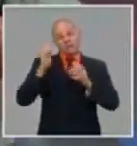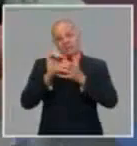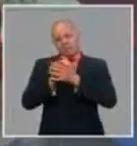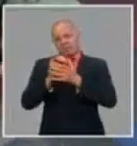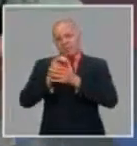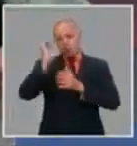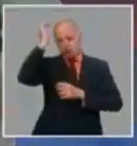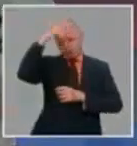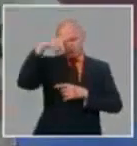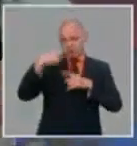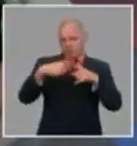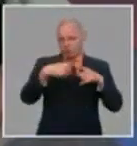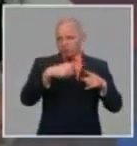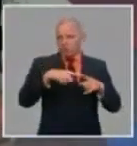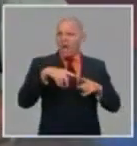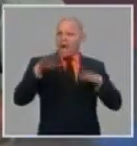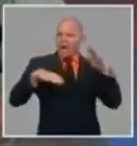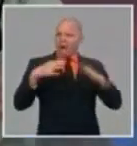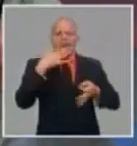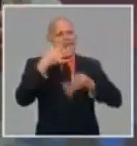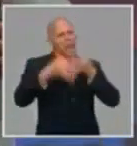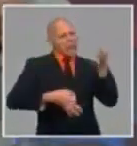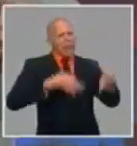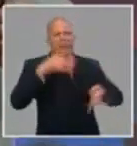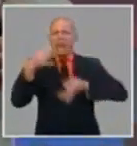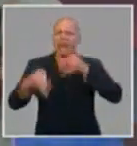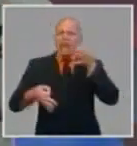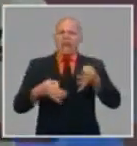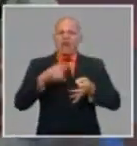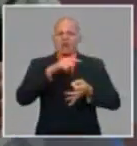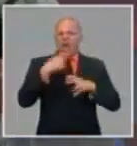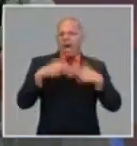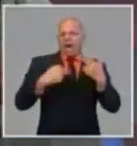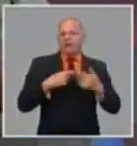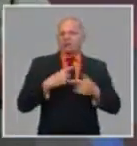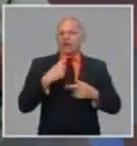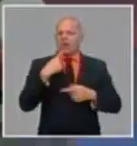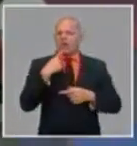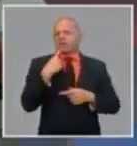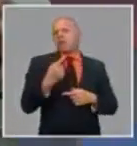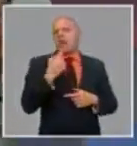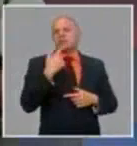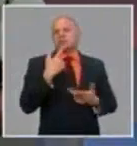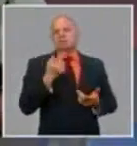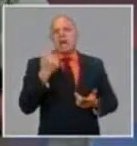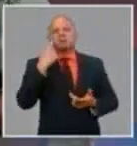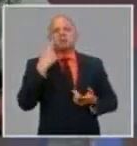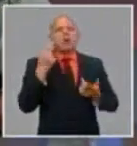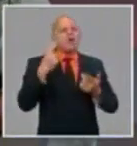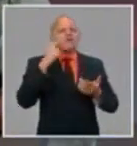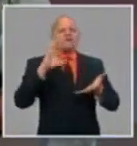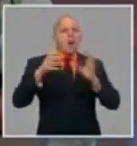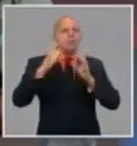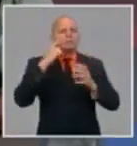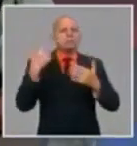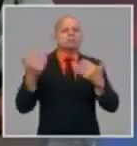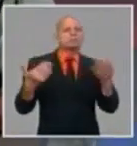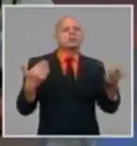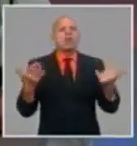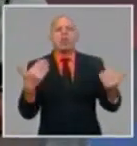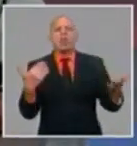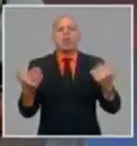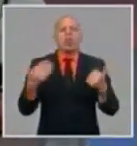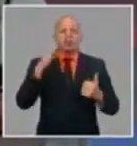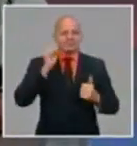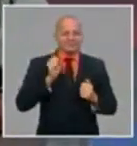que tenía teorías, le daban ideas y él las soltaba a ver si eran factibles o no, de acuerdo a la idea en sí que fuera. Y él